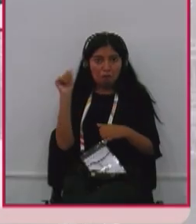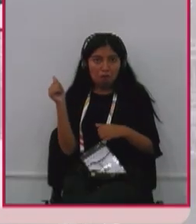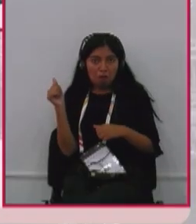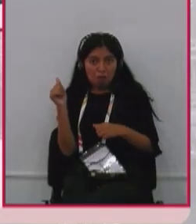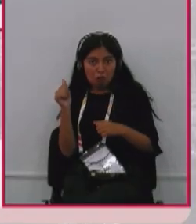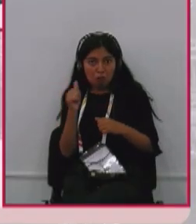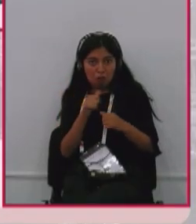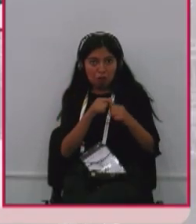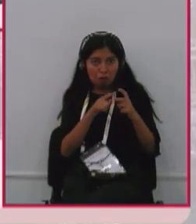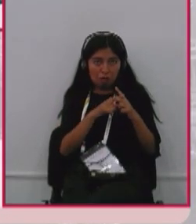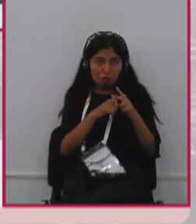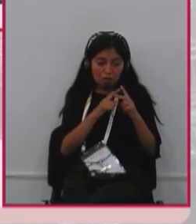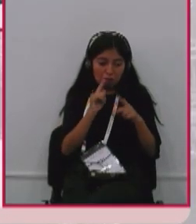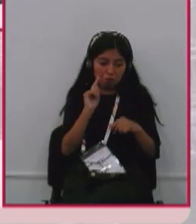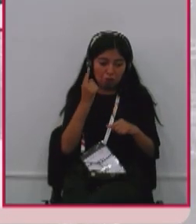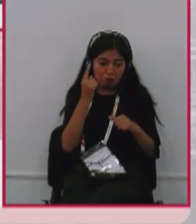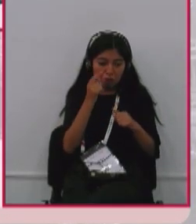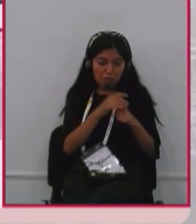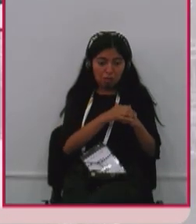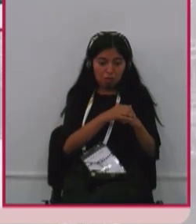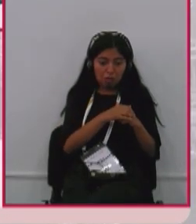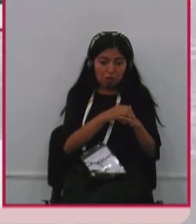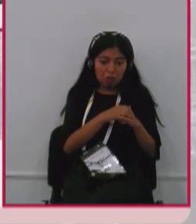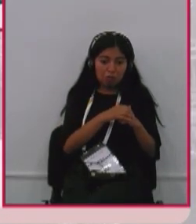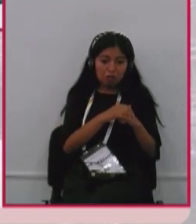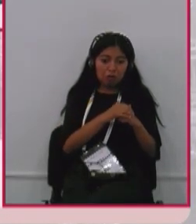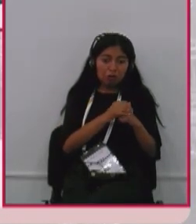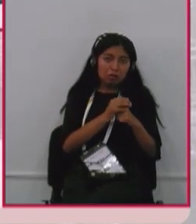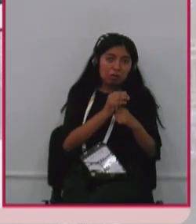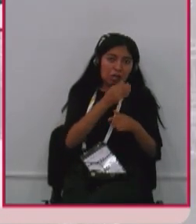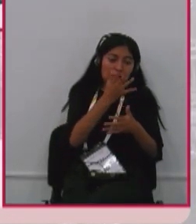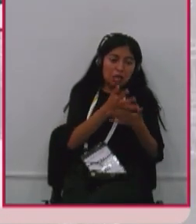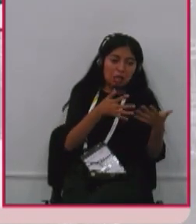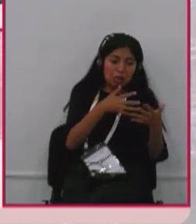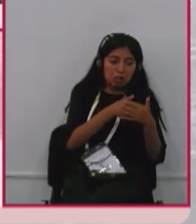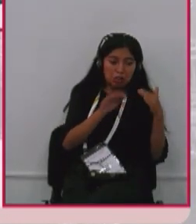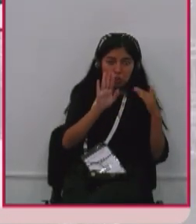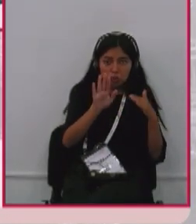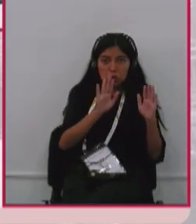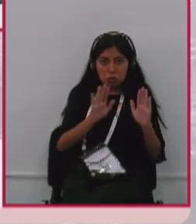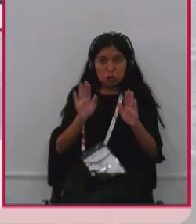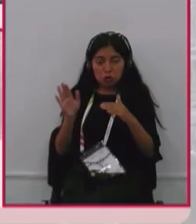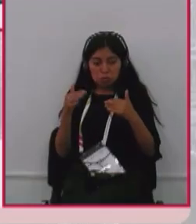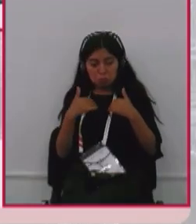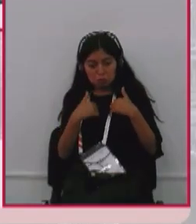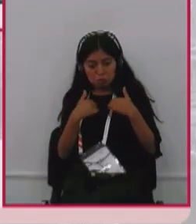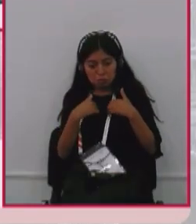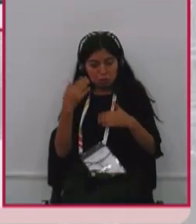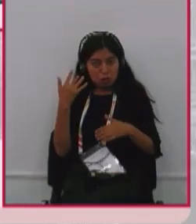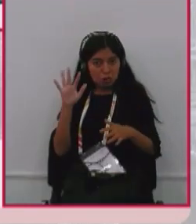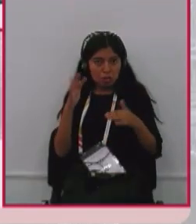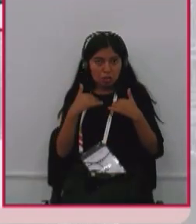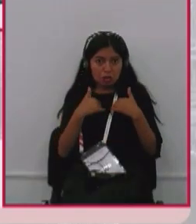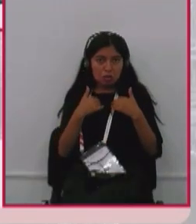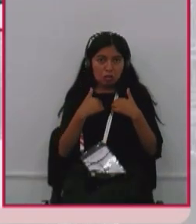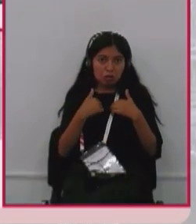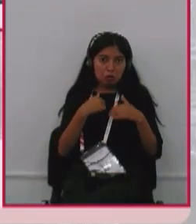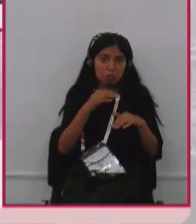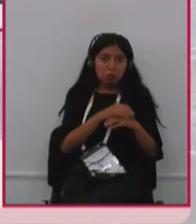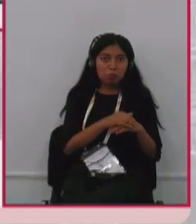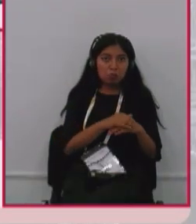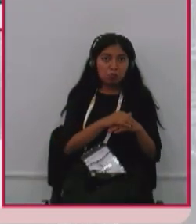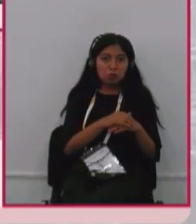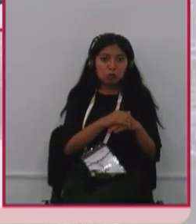en laboratorio, a través de las típicas celdas que ya ustedes tienen o las compañías mineras ya tienen en sus faenas.